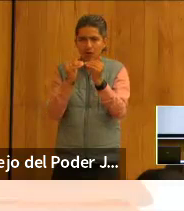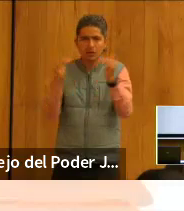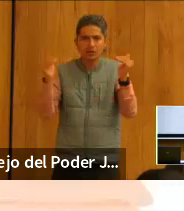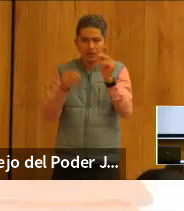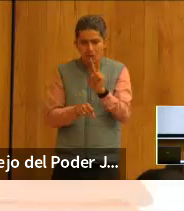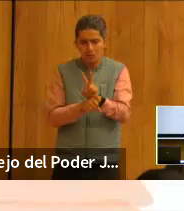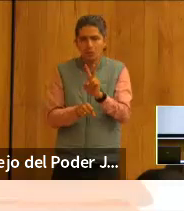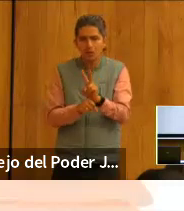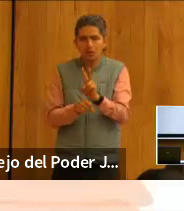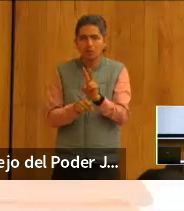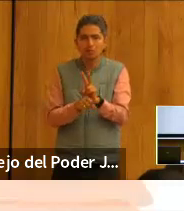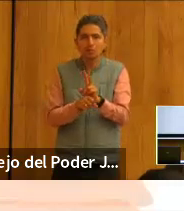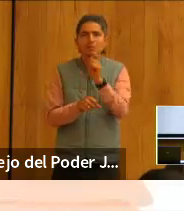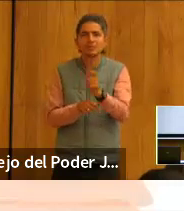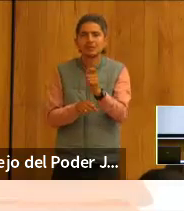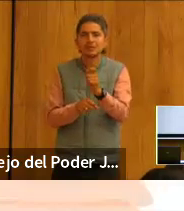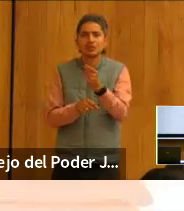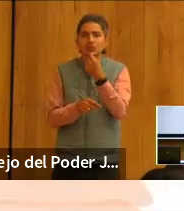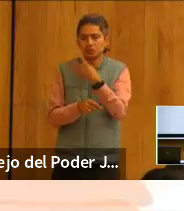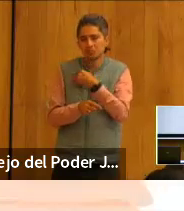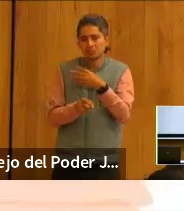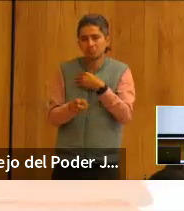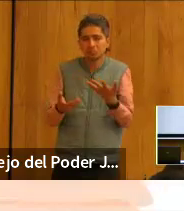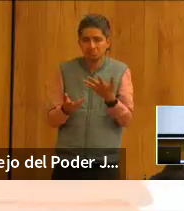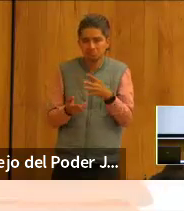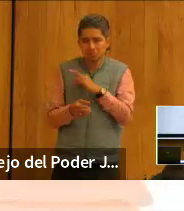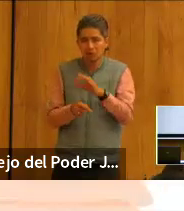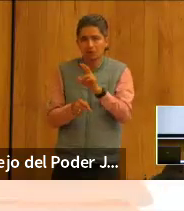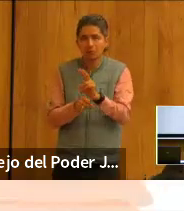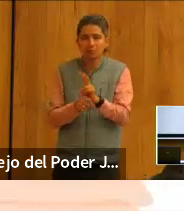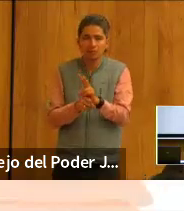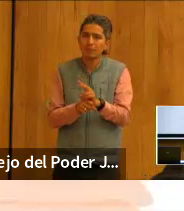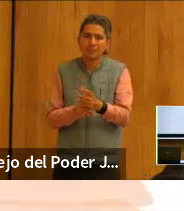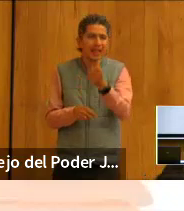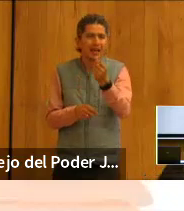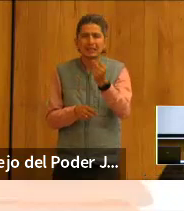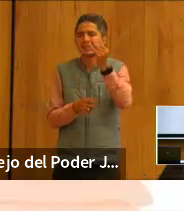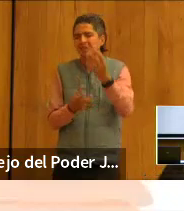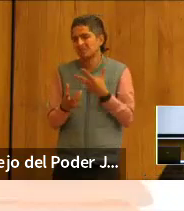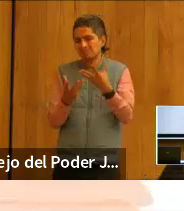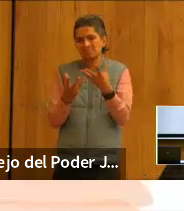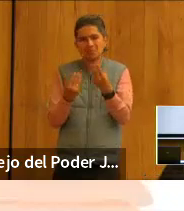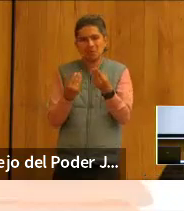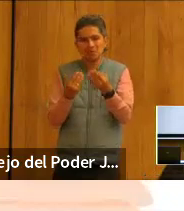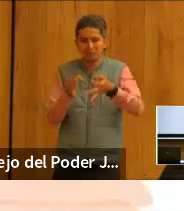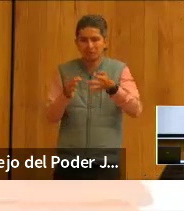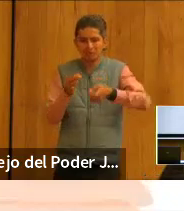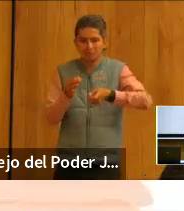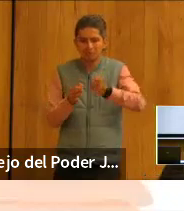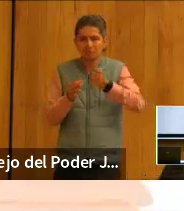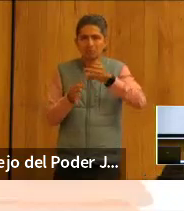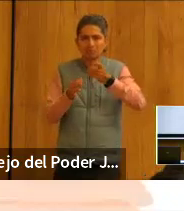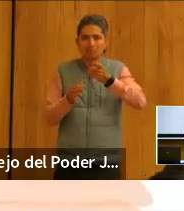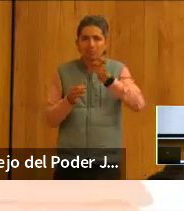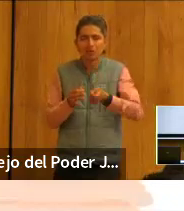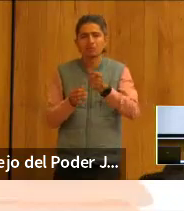cuidar al menor de edad, y así tenemos un gran número de sentencias dictadas con perspectiva de